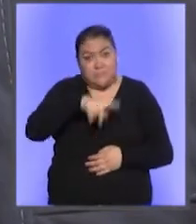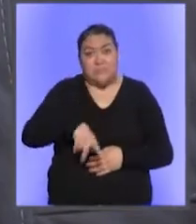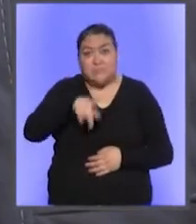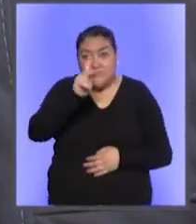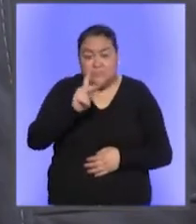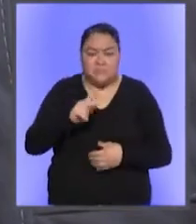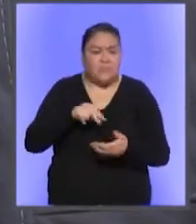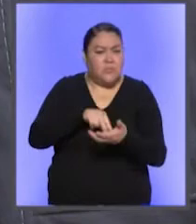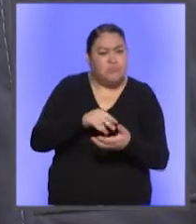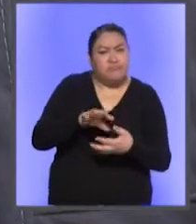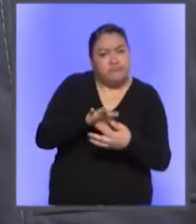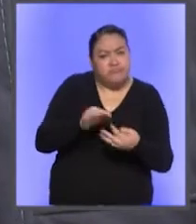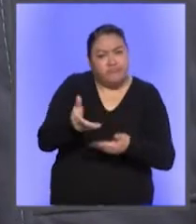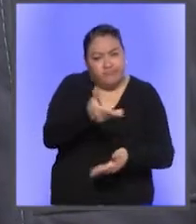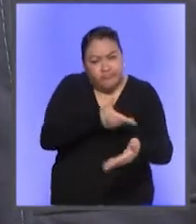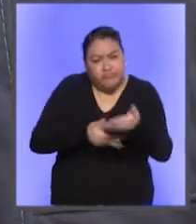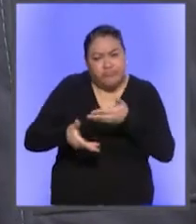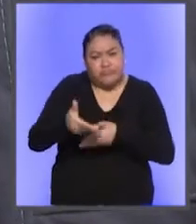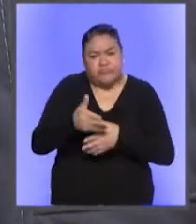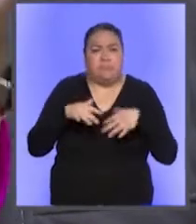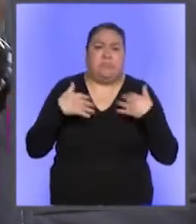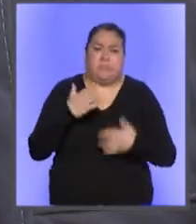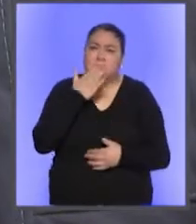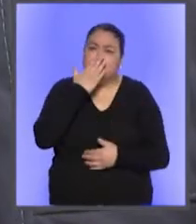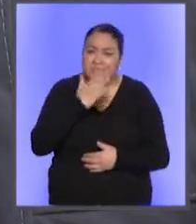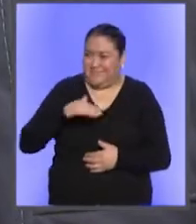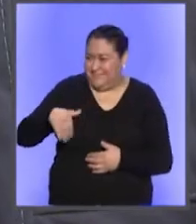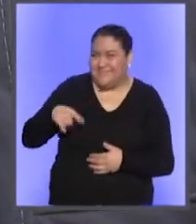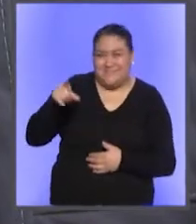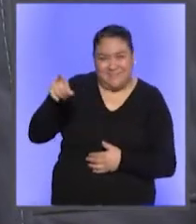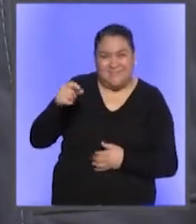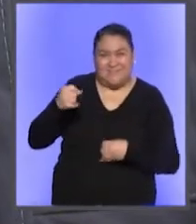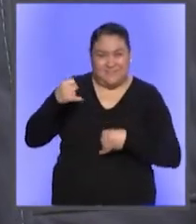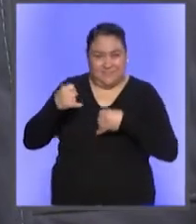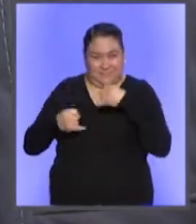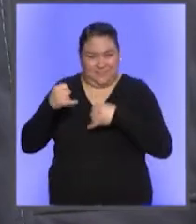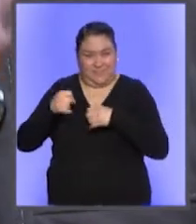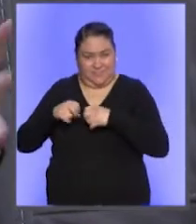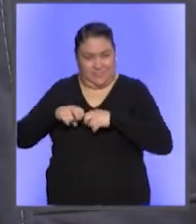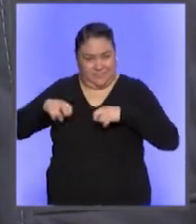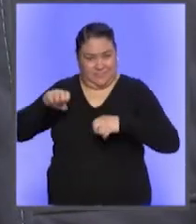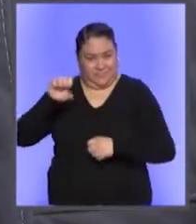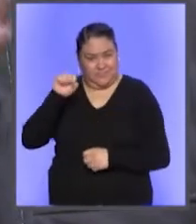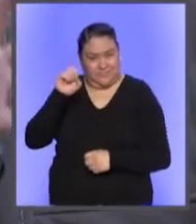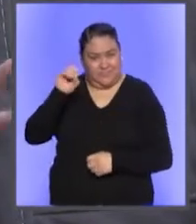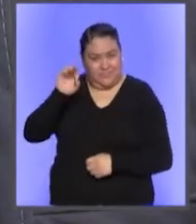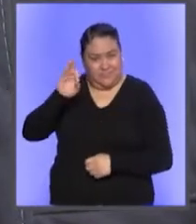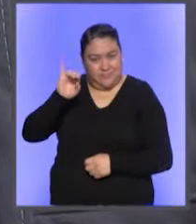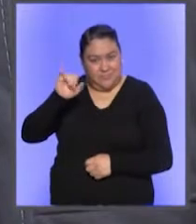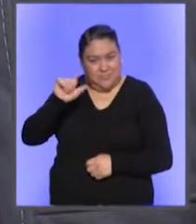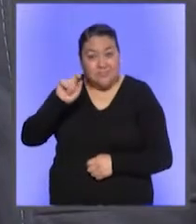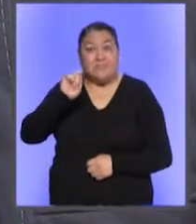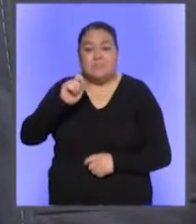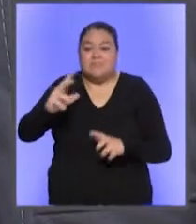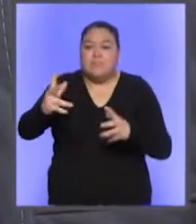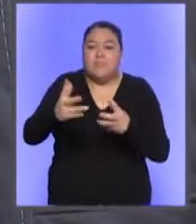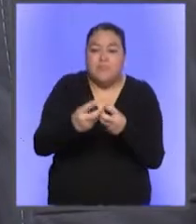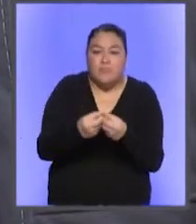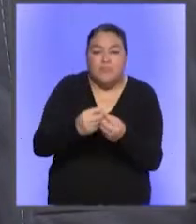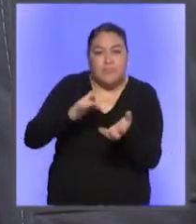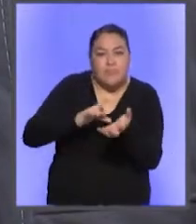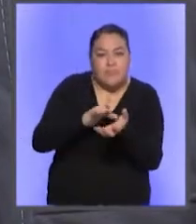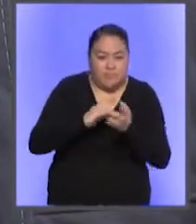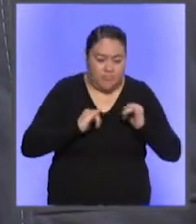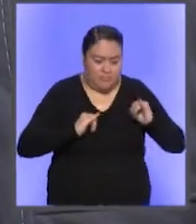lo hicieron en este ánimo de como ya lo dijo la magistrada Sofía seguir sumando seguir caminando de manera